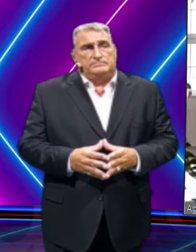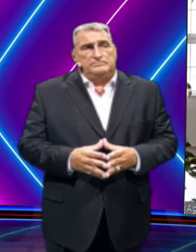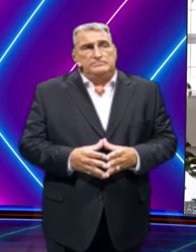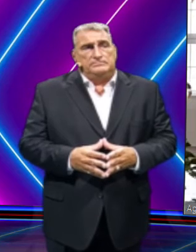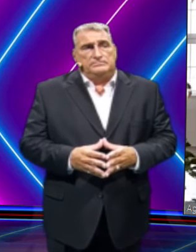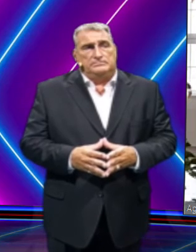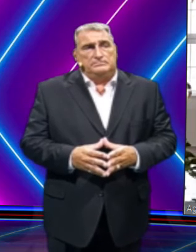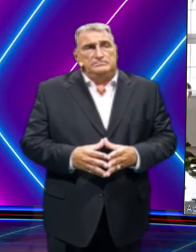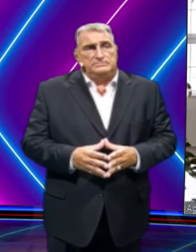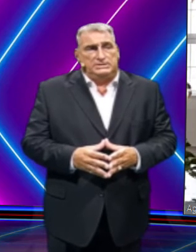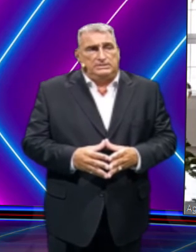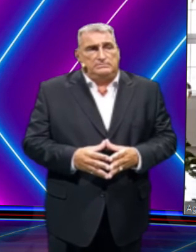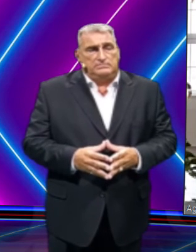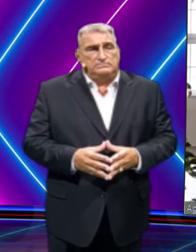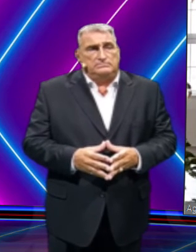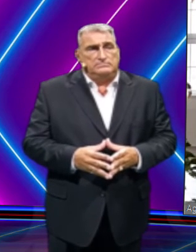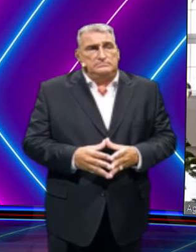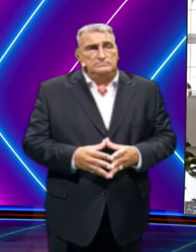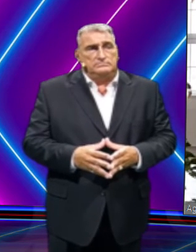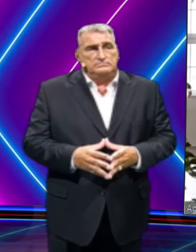provincia. Sí.